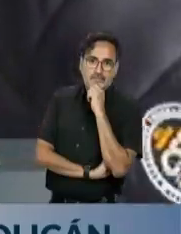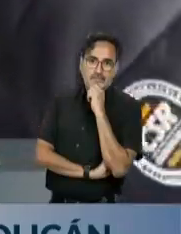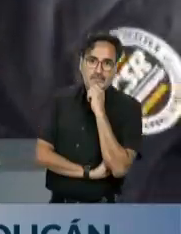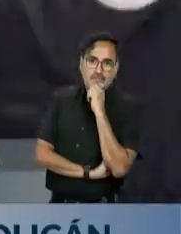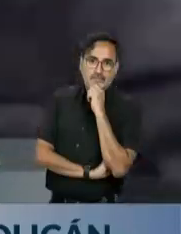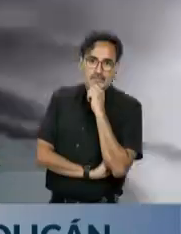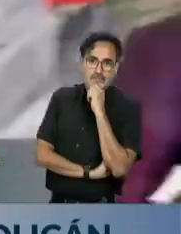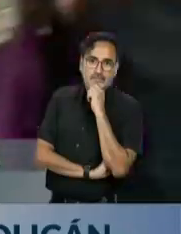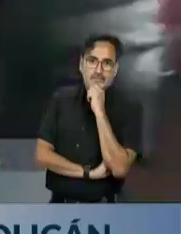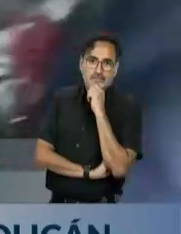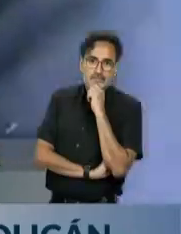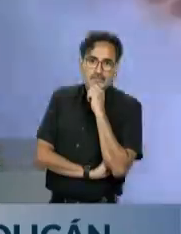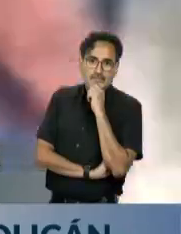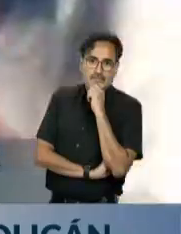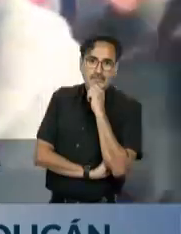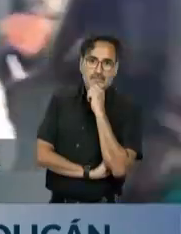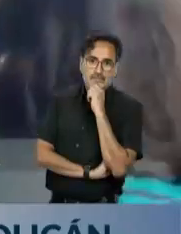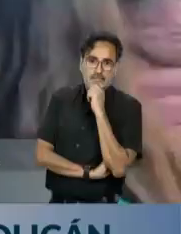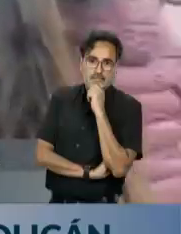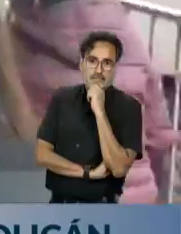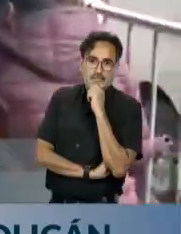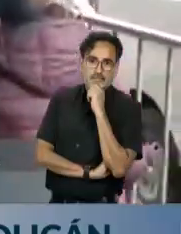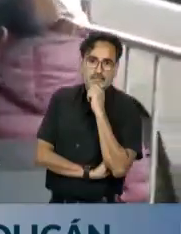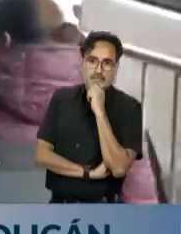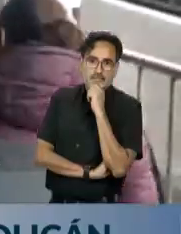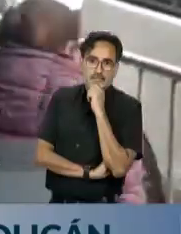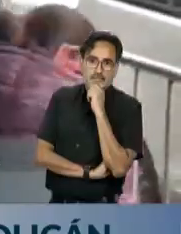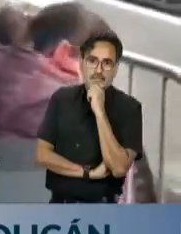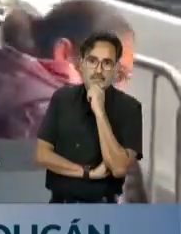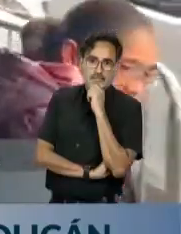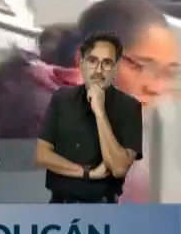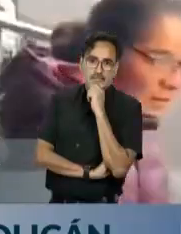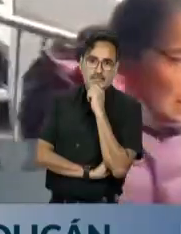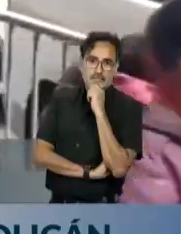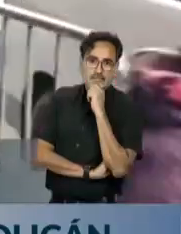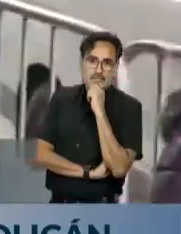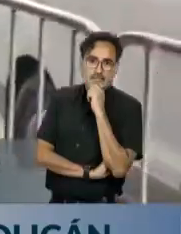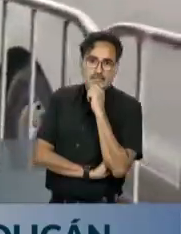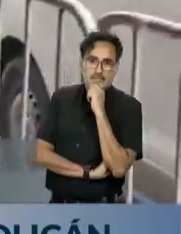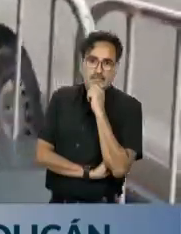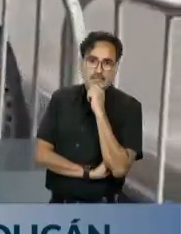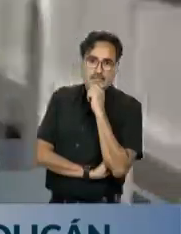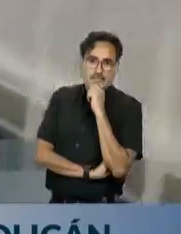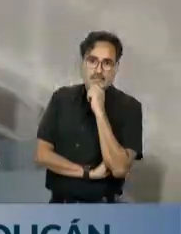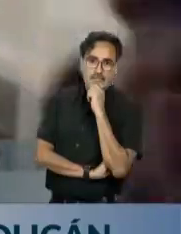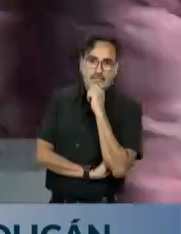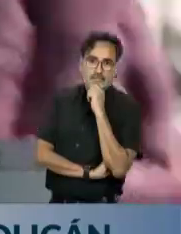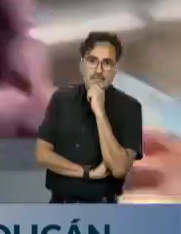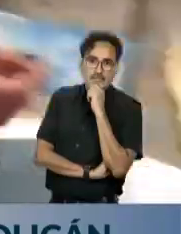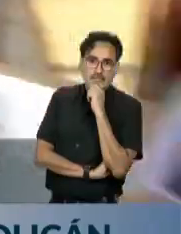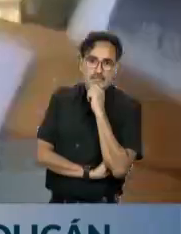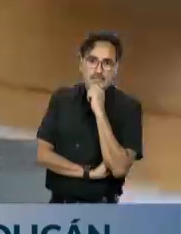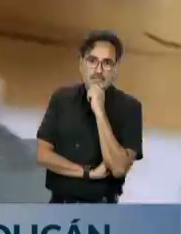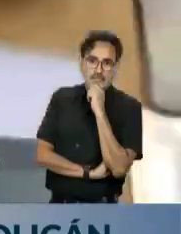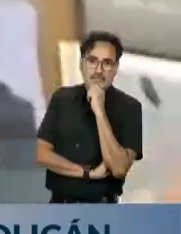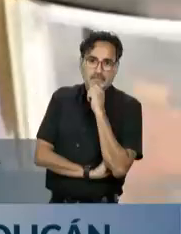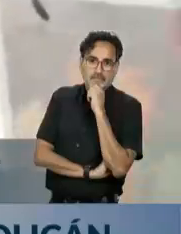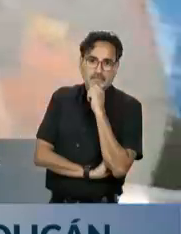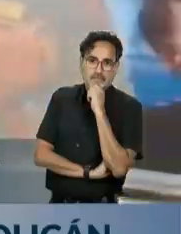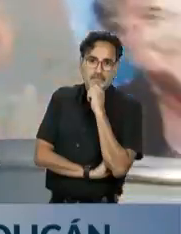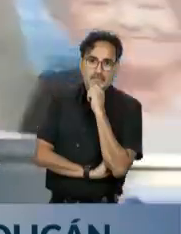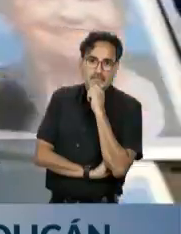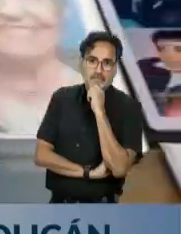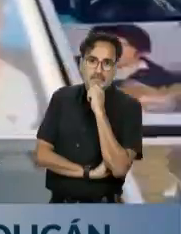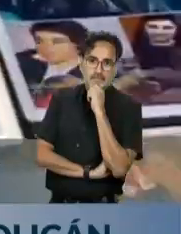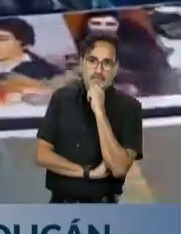se refirió a las tantas veces que estuvo en las radioemisoras nacionales en los años 60, cuando dichos medios de comunicación tenían grandes auditorios para